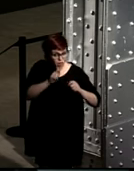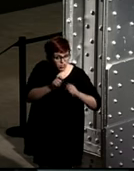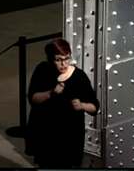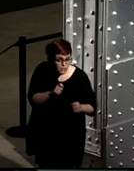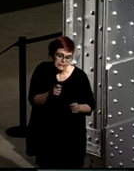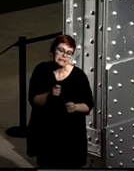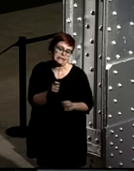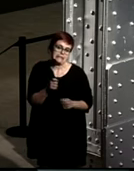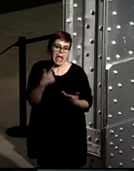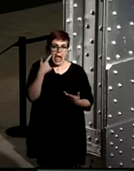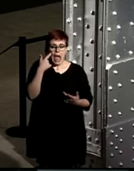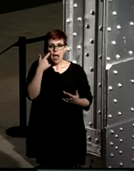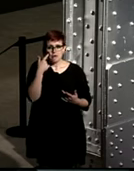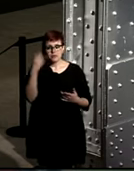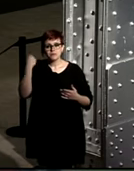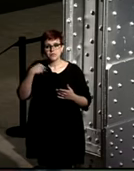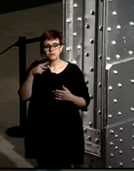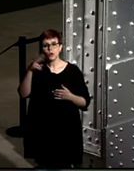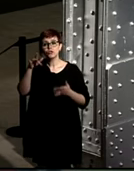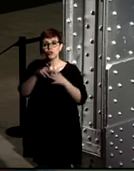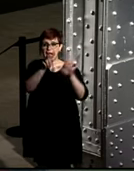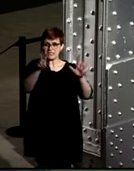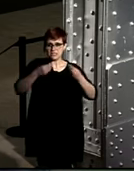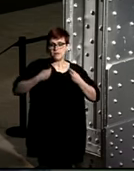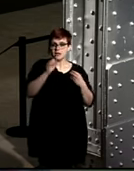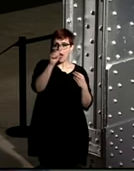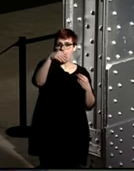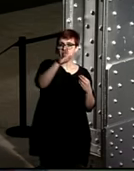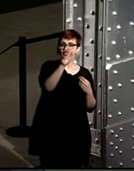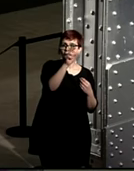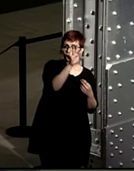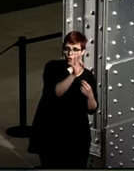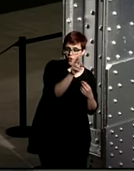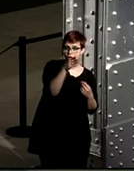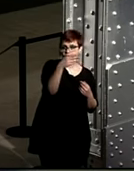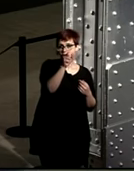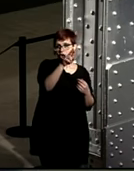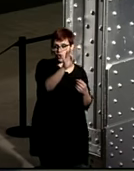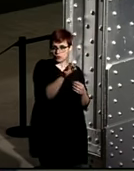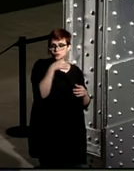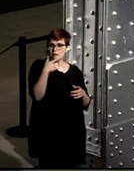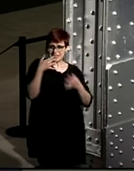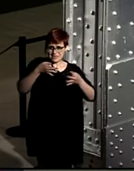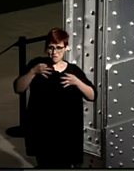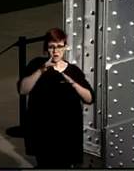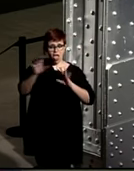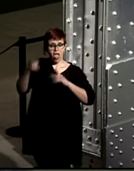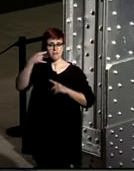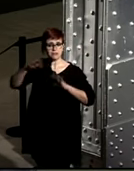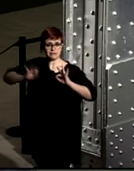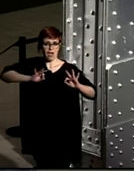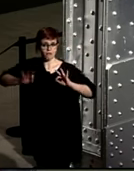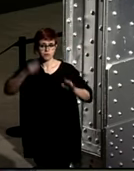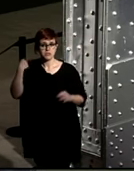es decir, cuando Amparo Baró me decían, yo hacía 7 días con ella, es que Amparo, una actriz de televisión, digo, pues vete un poquito más al teatro. Y de teatro, exacto. Claro, Carmen